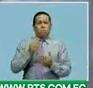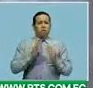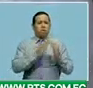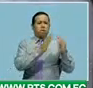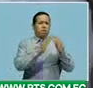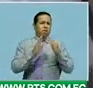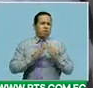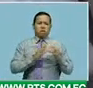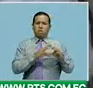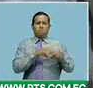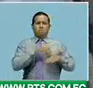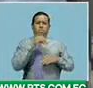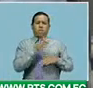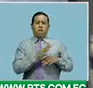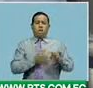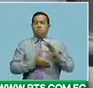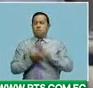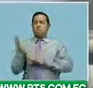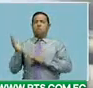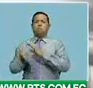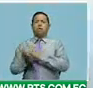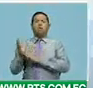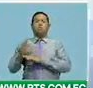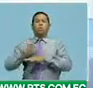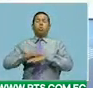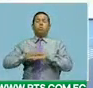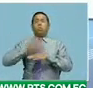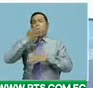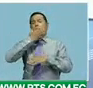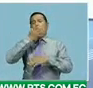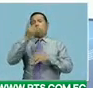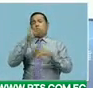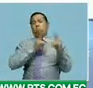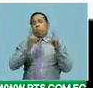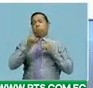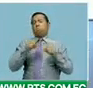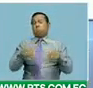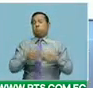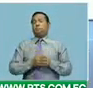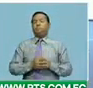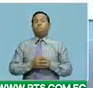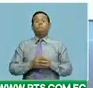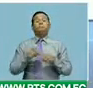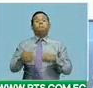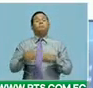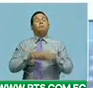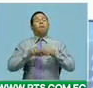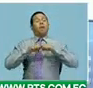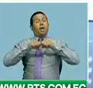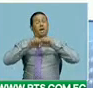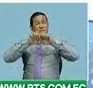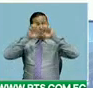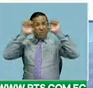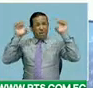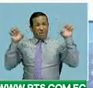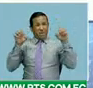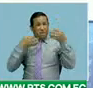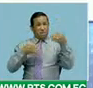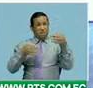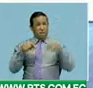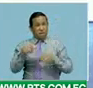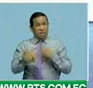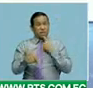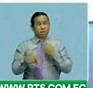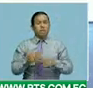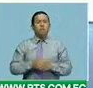que hicimos. Ya el calor estaba bien intenso. De su parte, la empresa afectada por el flagelo, mediante redes sociales, informaba que el 2